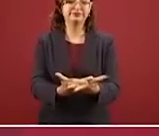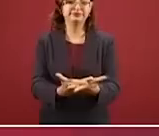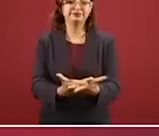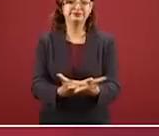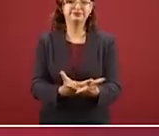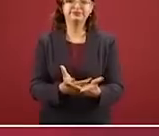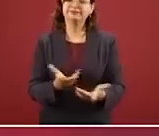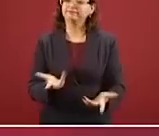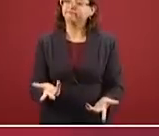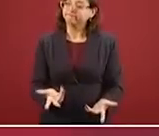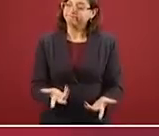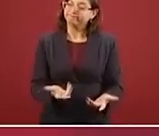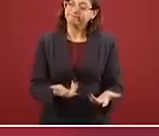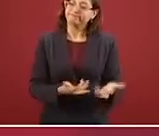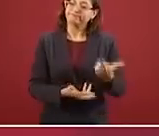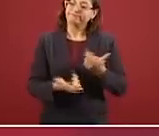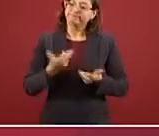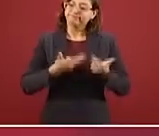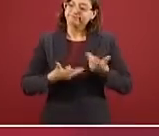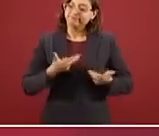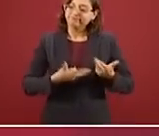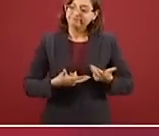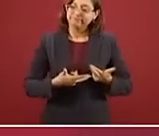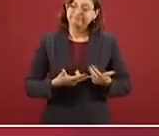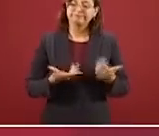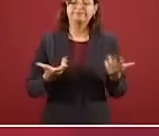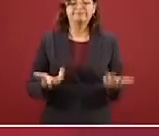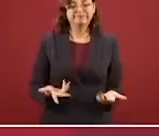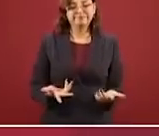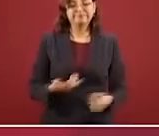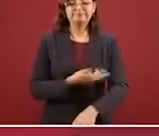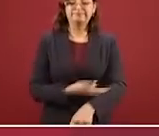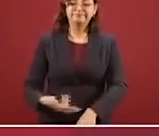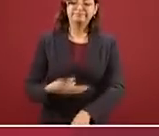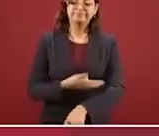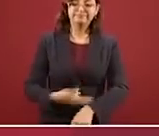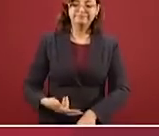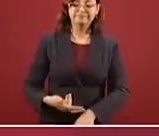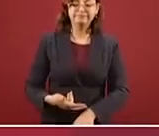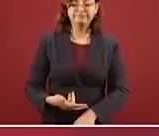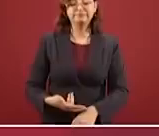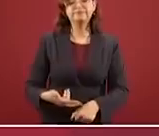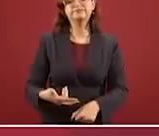y tenemos que ser respetuosos